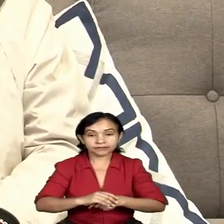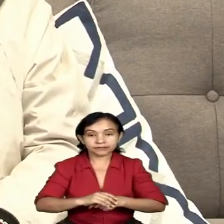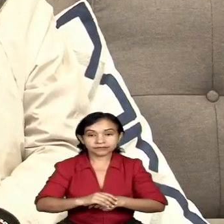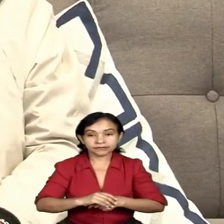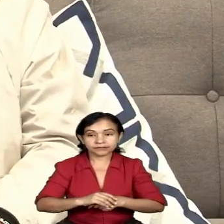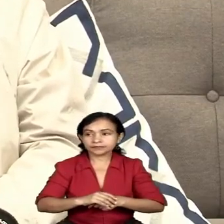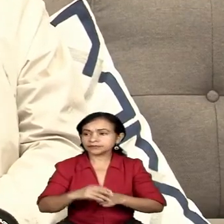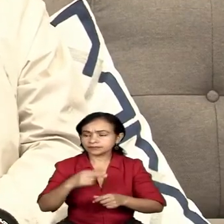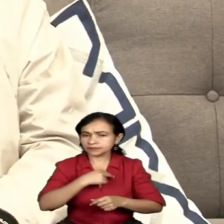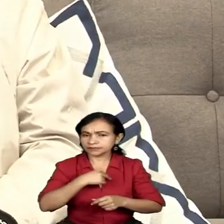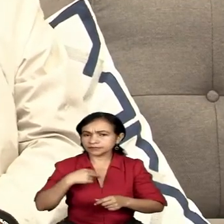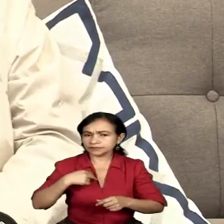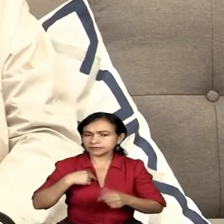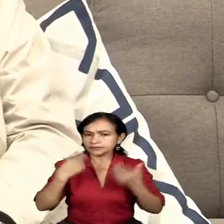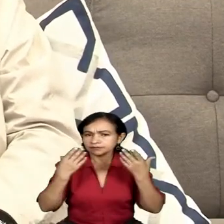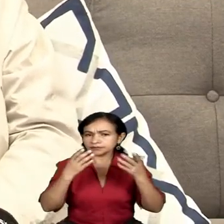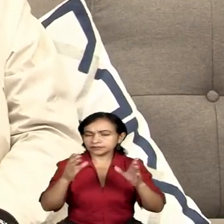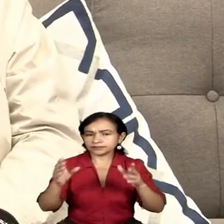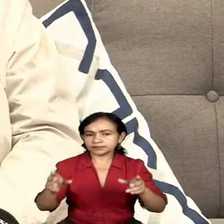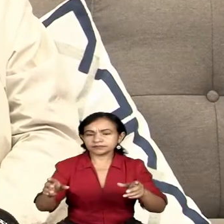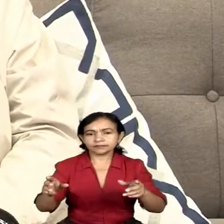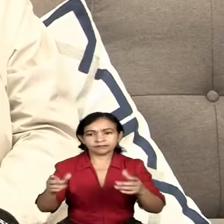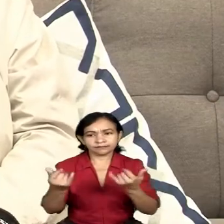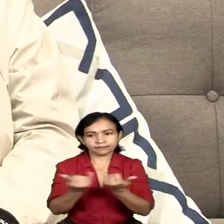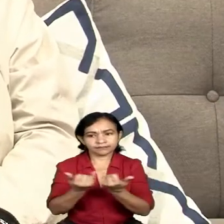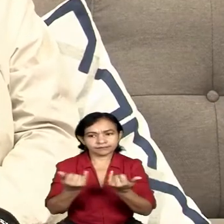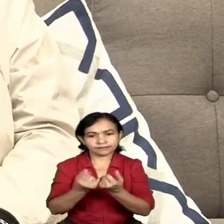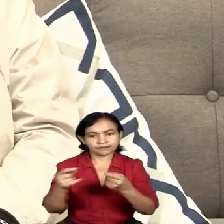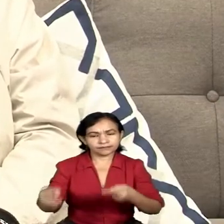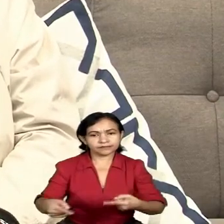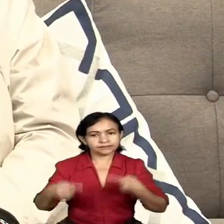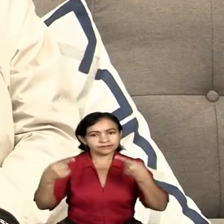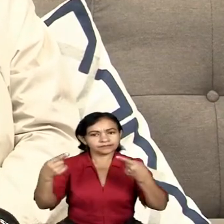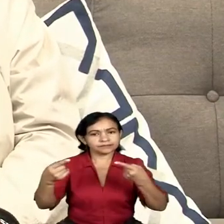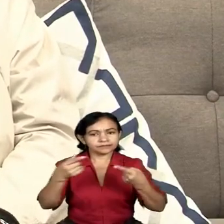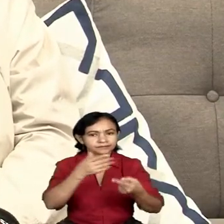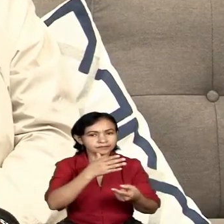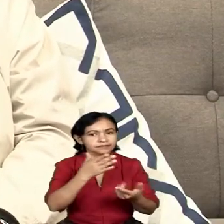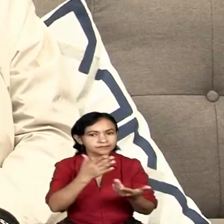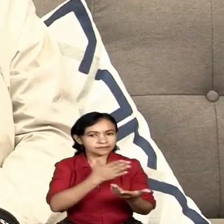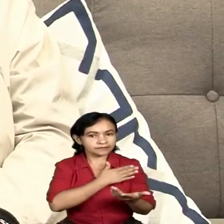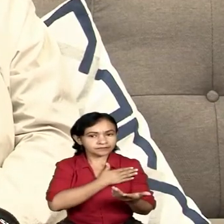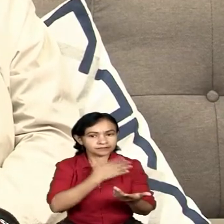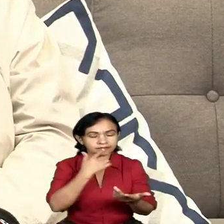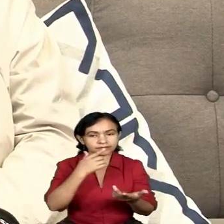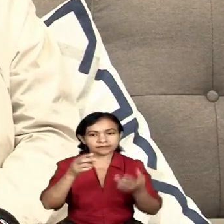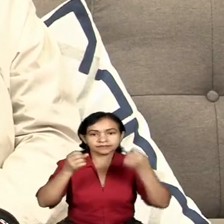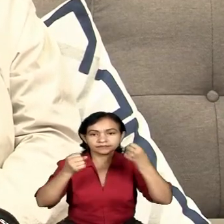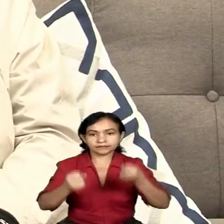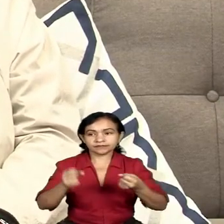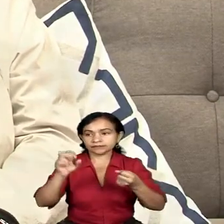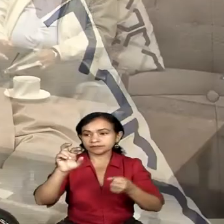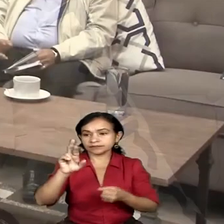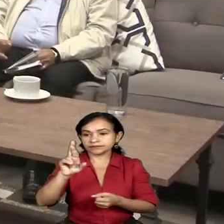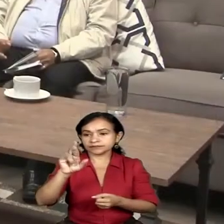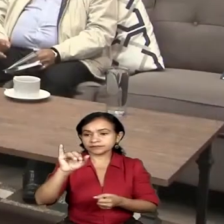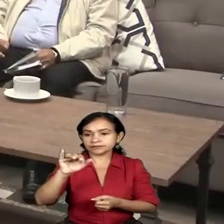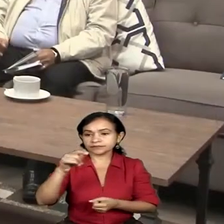que toma acciones en contra de la dictadura. Más Rigoberto,